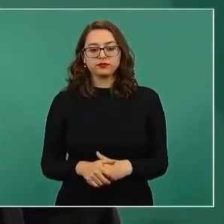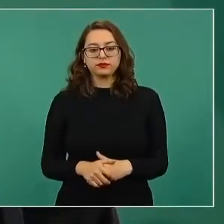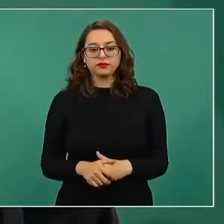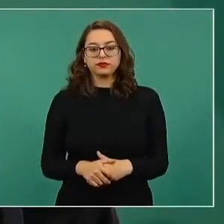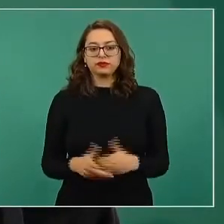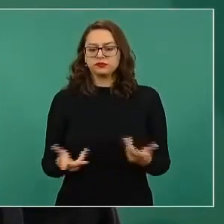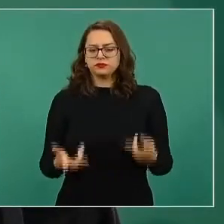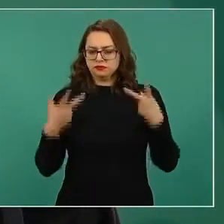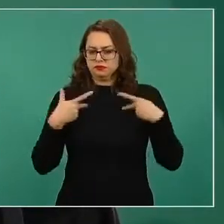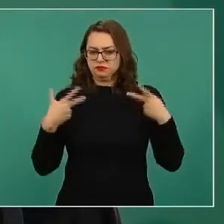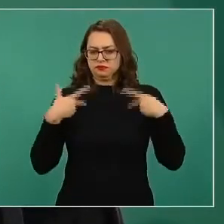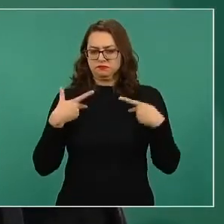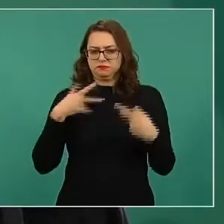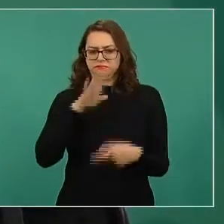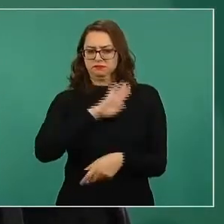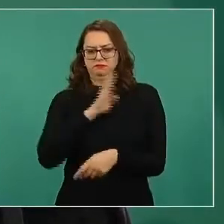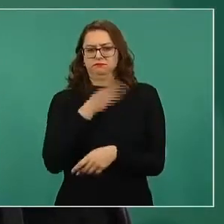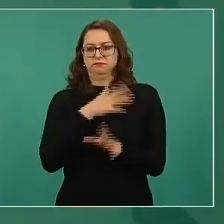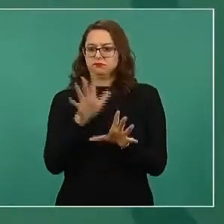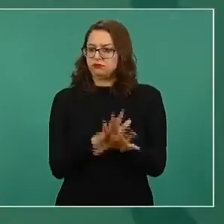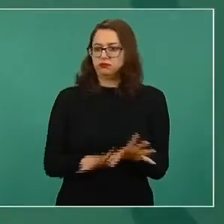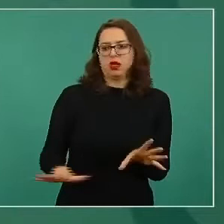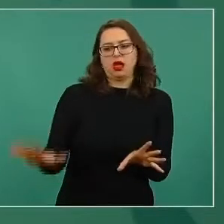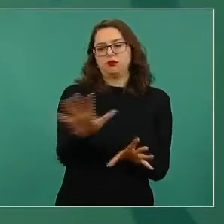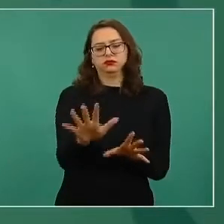no del pueblo español, que es un pueblo